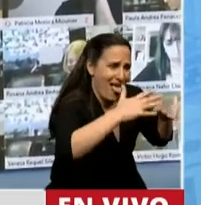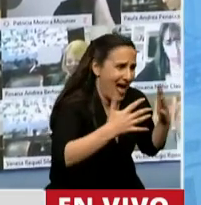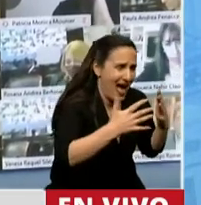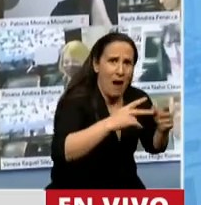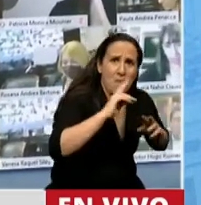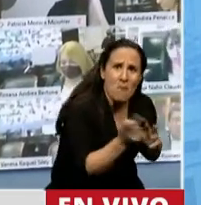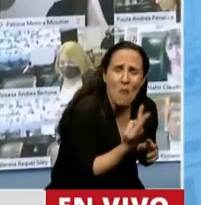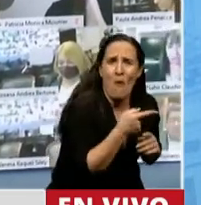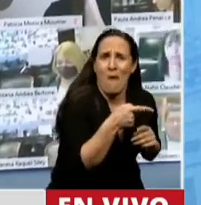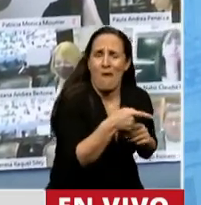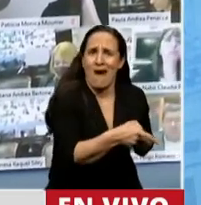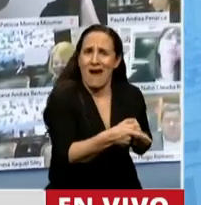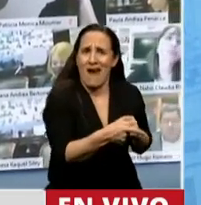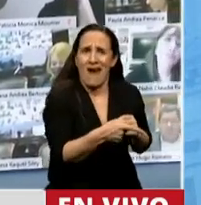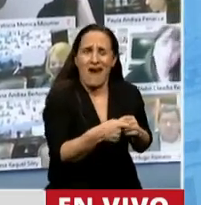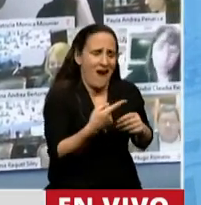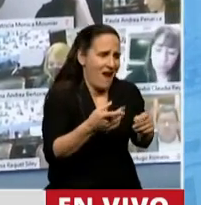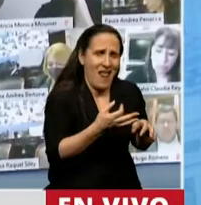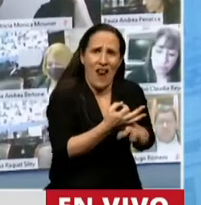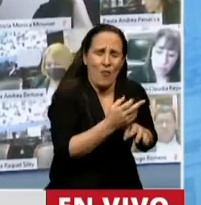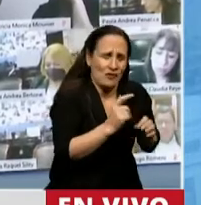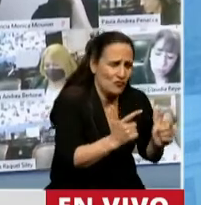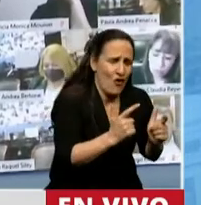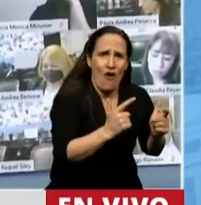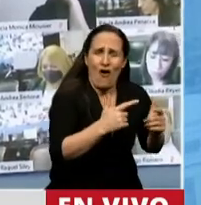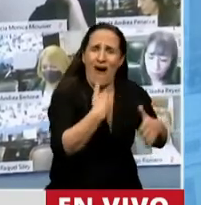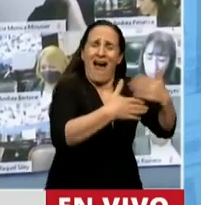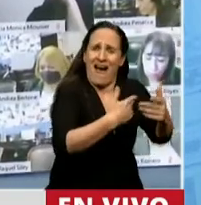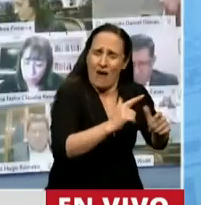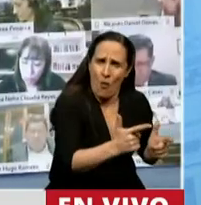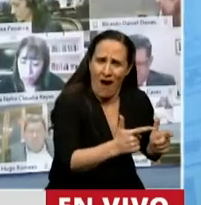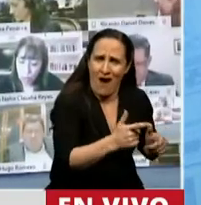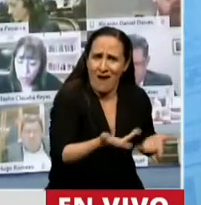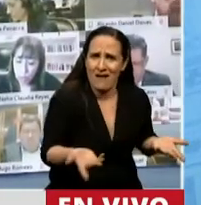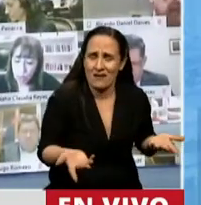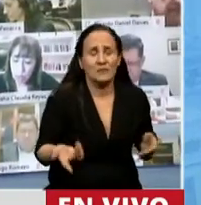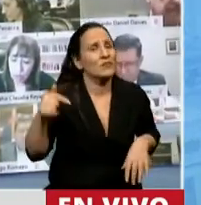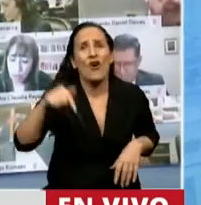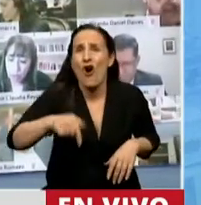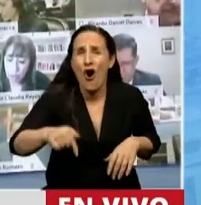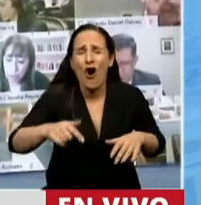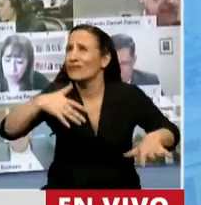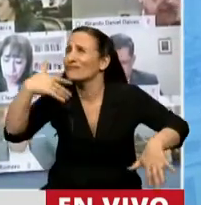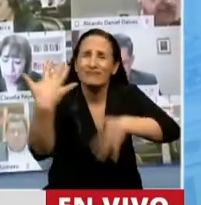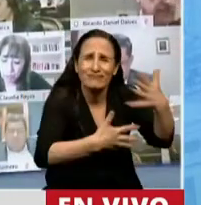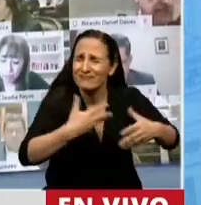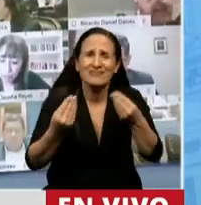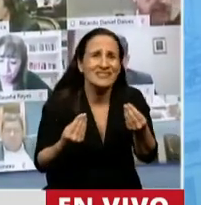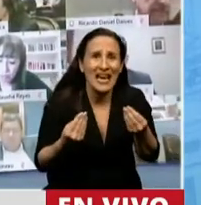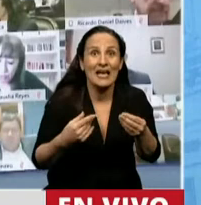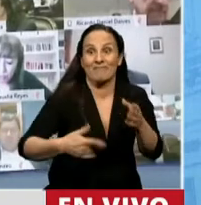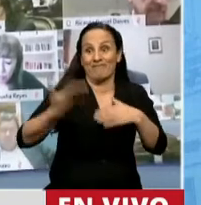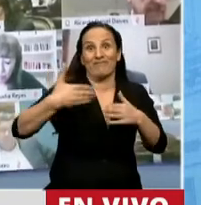vida, con su educación, con su crecimiento, lo que está sucediendo. Hoy lo que está en crisis es un modelo que se